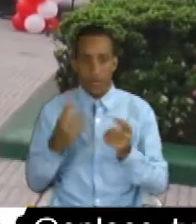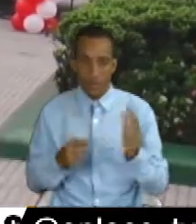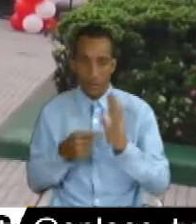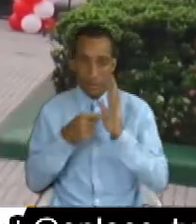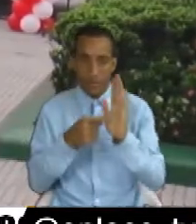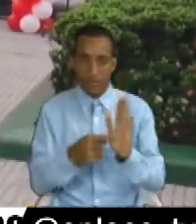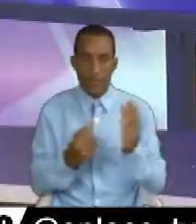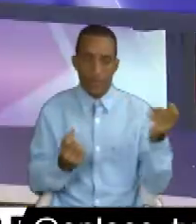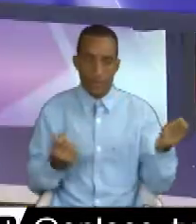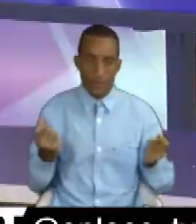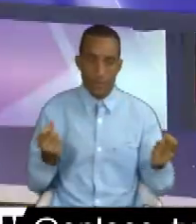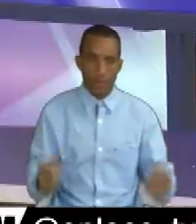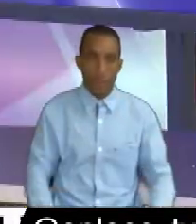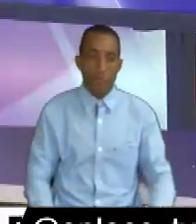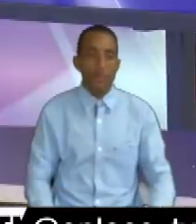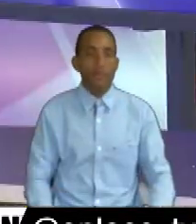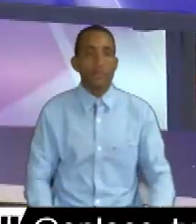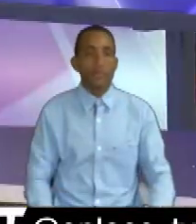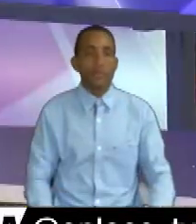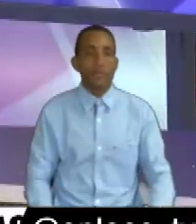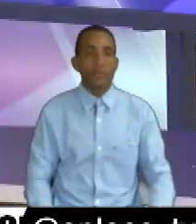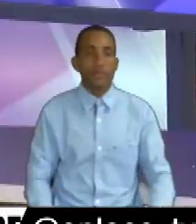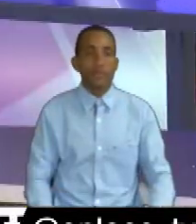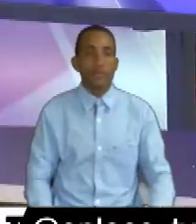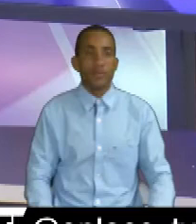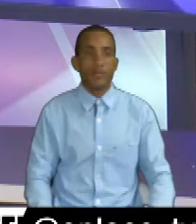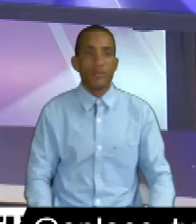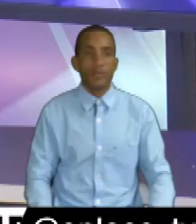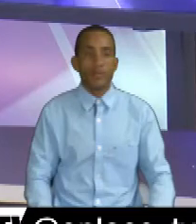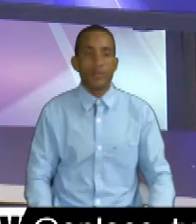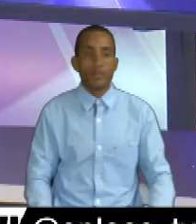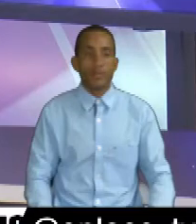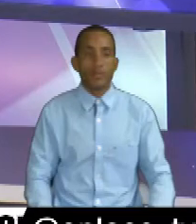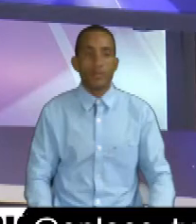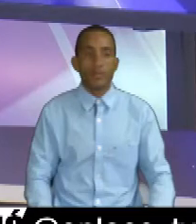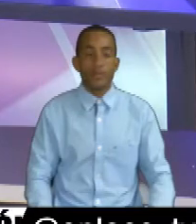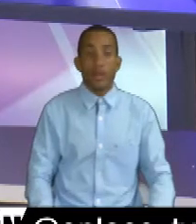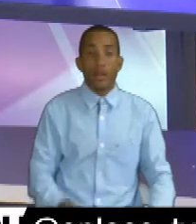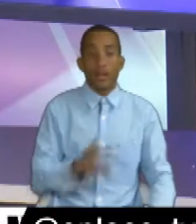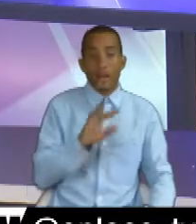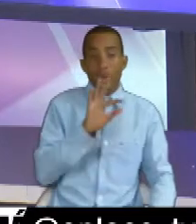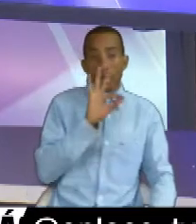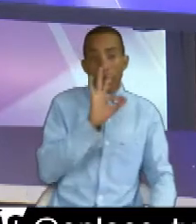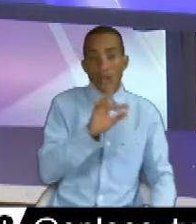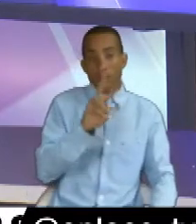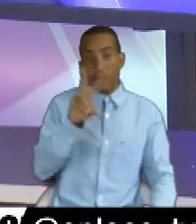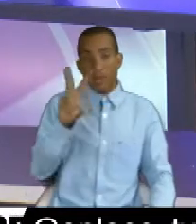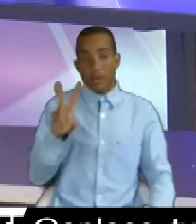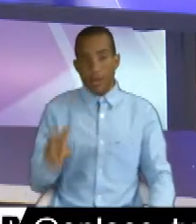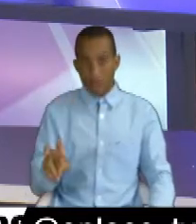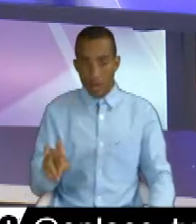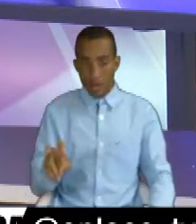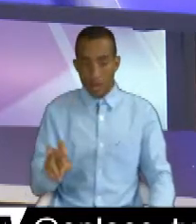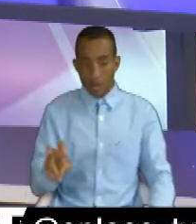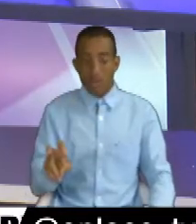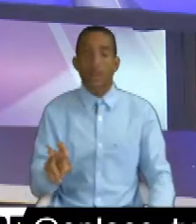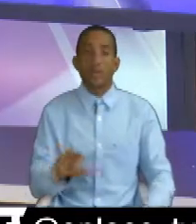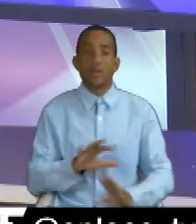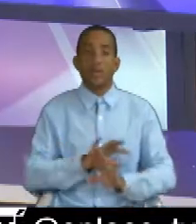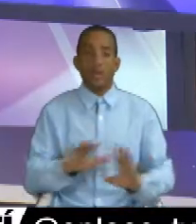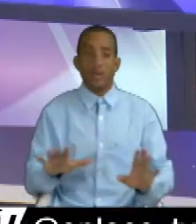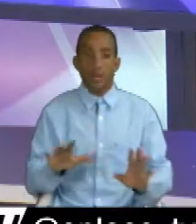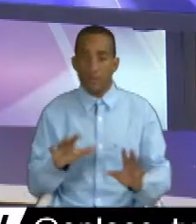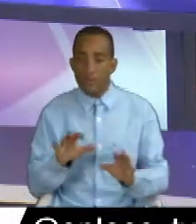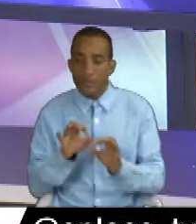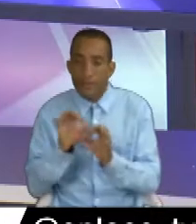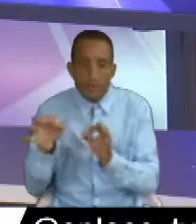Silvestre. Barranca Bermeja no hace parte de los 37 municipios de Santander que recibirán inversión por la venta de